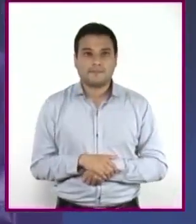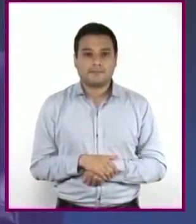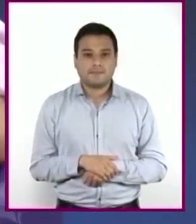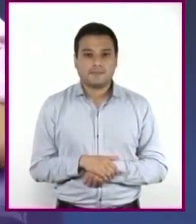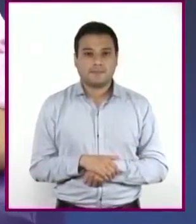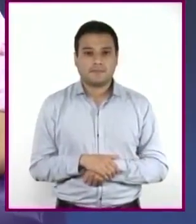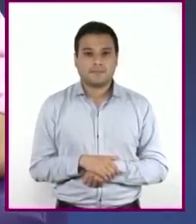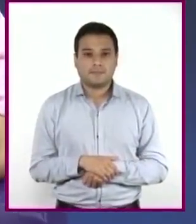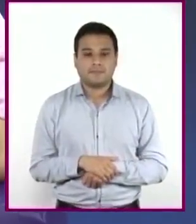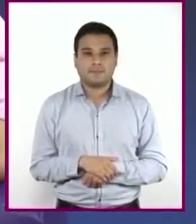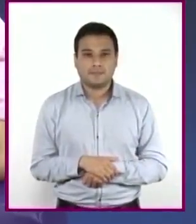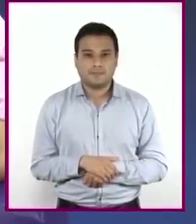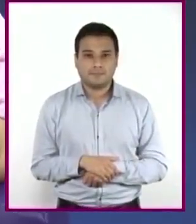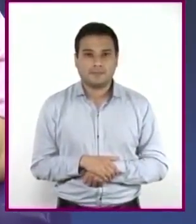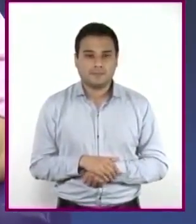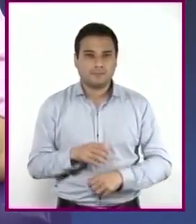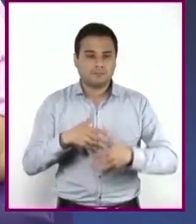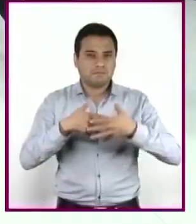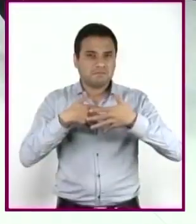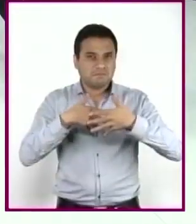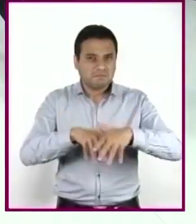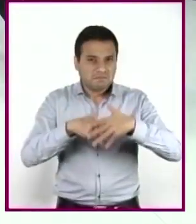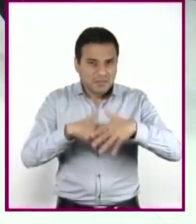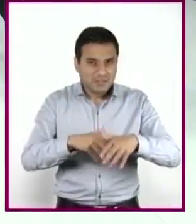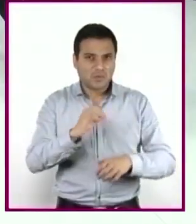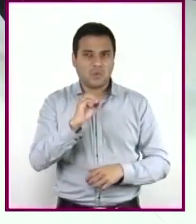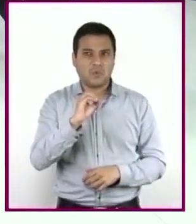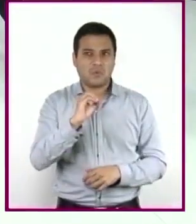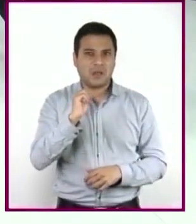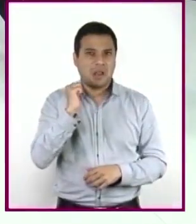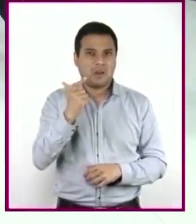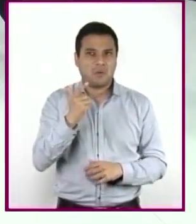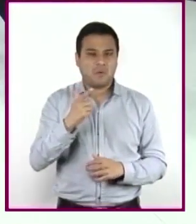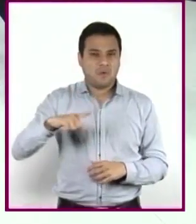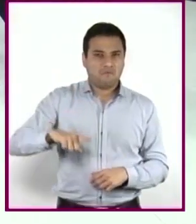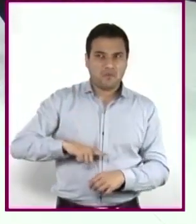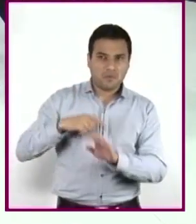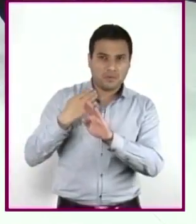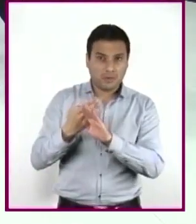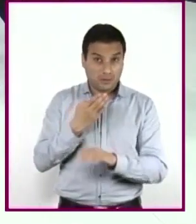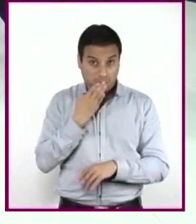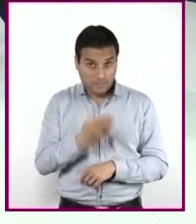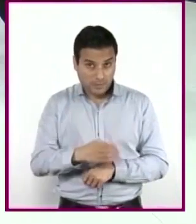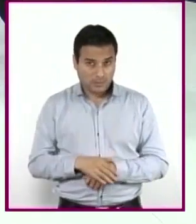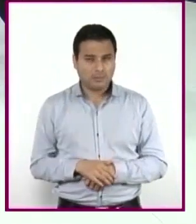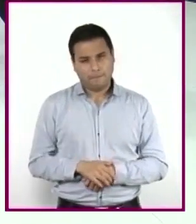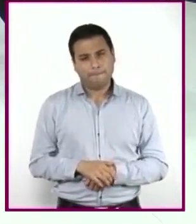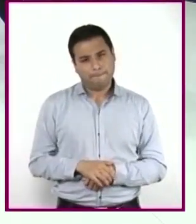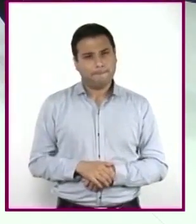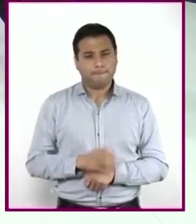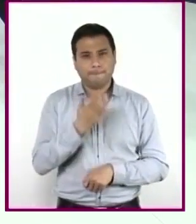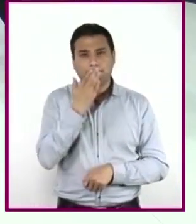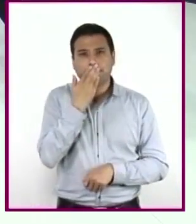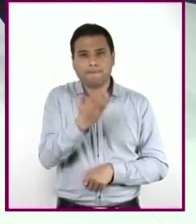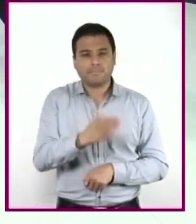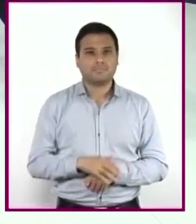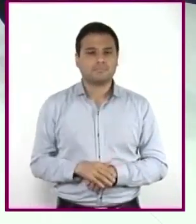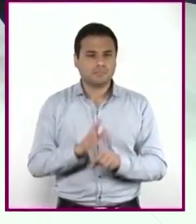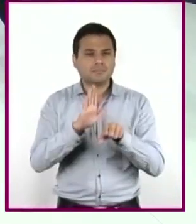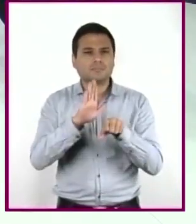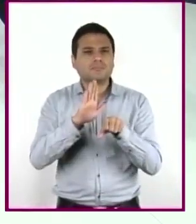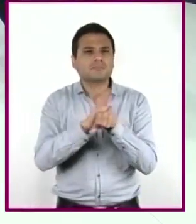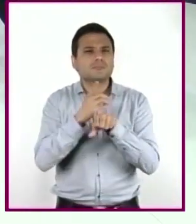No sé, las marchas o alguna injusticia se podría tolerar como contenido violento. Yo creo violento? Que sí. ¿Por qué